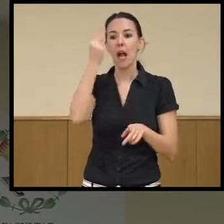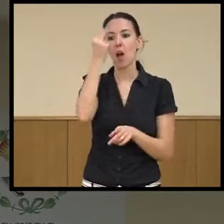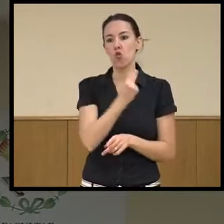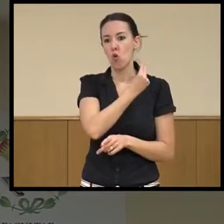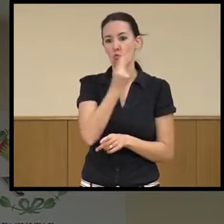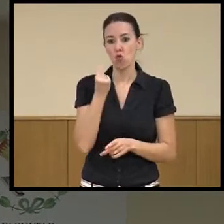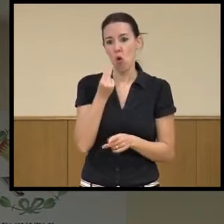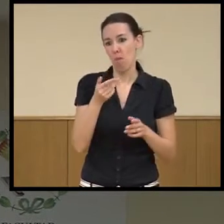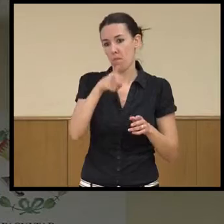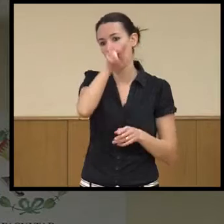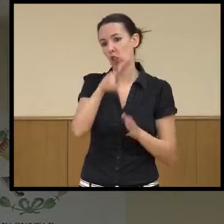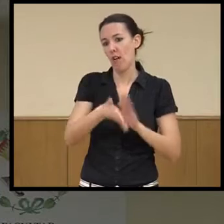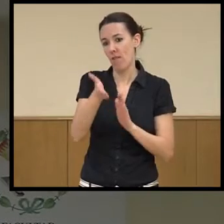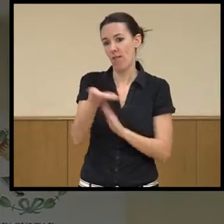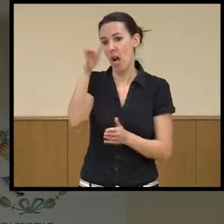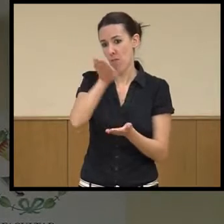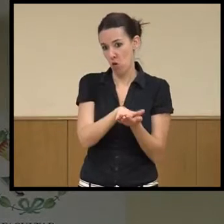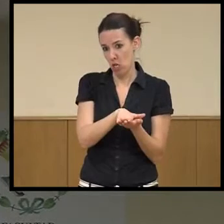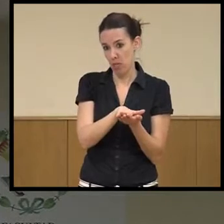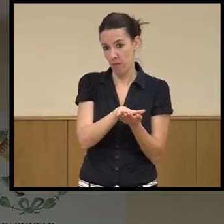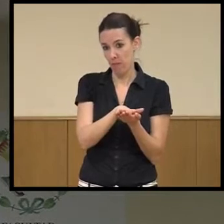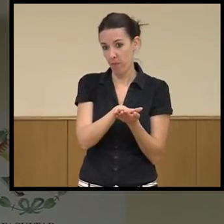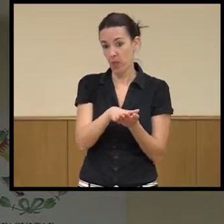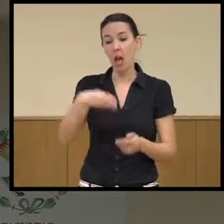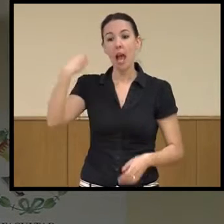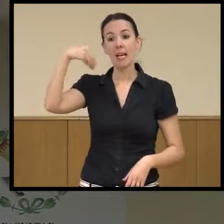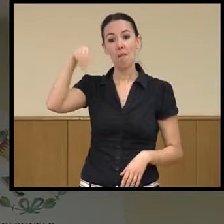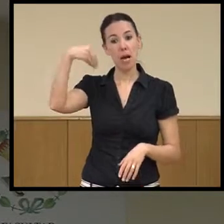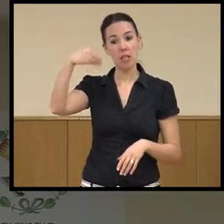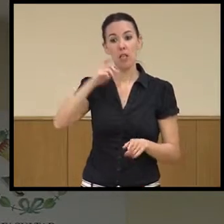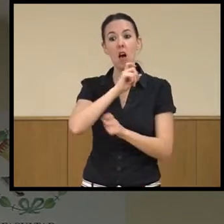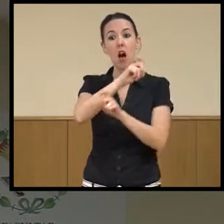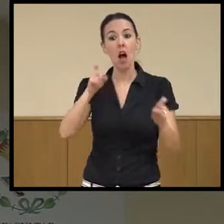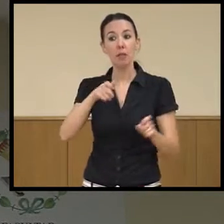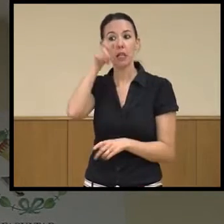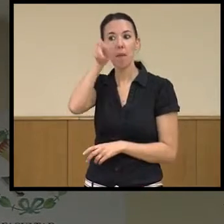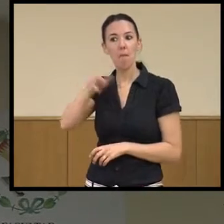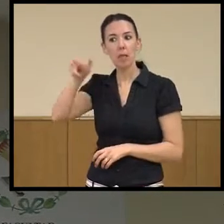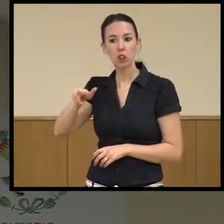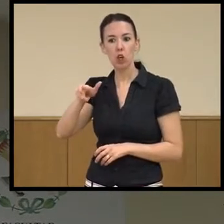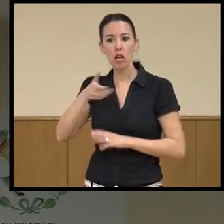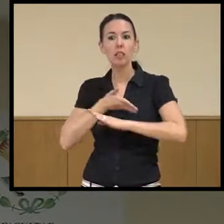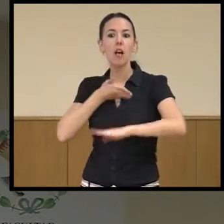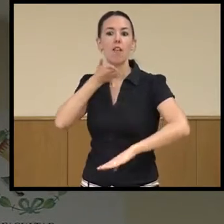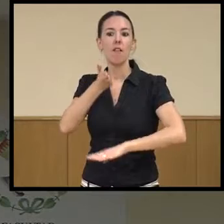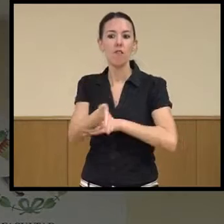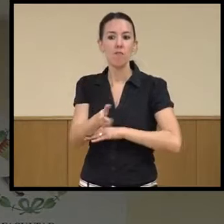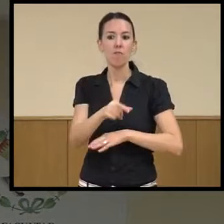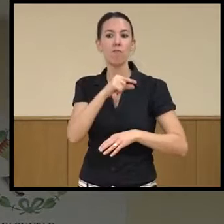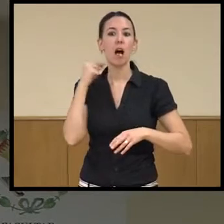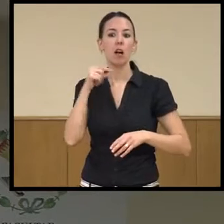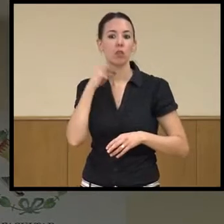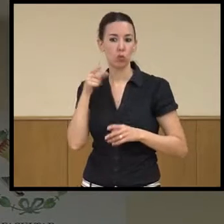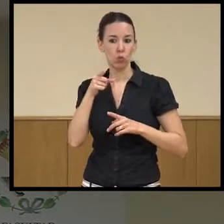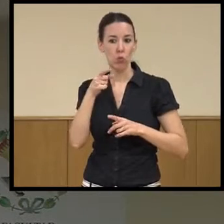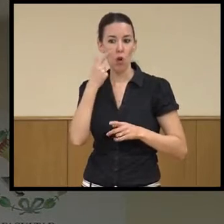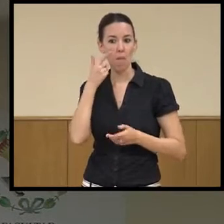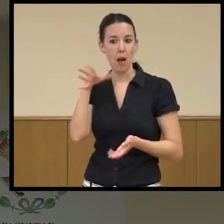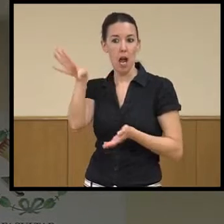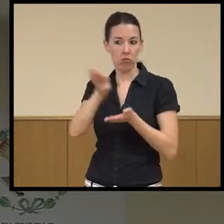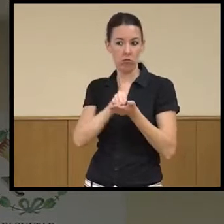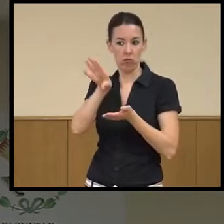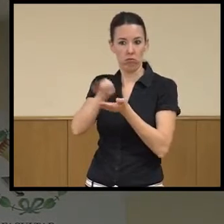los moribundos, el viático. Una campanilla avisaba a los viandantes de que se acercaba el Santísimo pidiendo actitudes de recogimiento